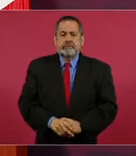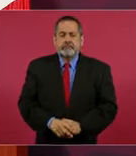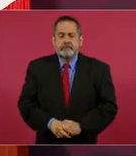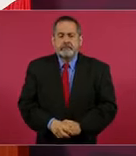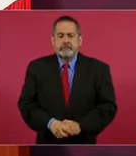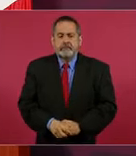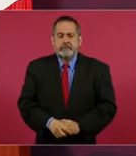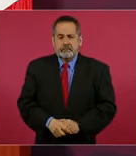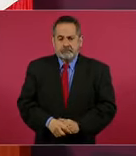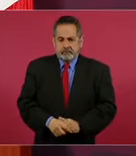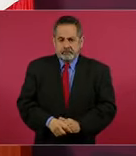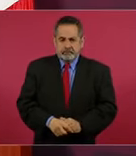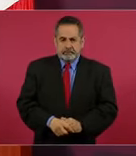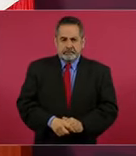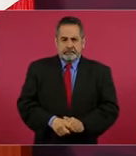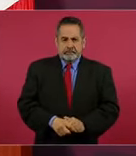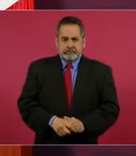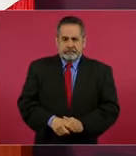Estamos